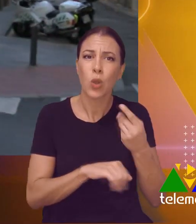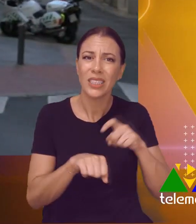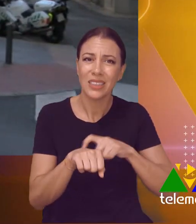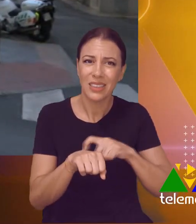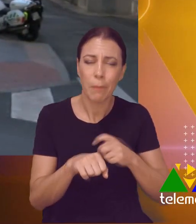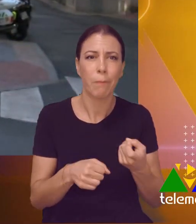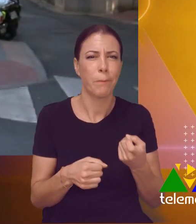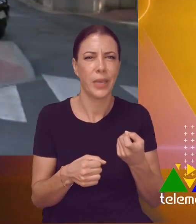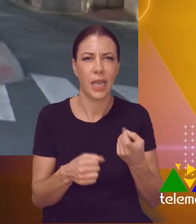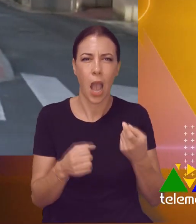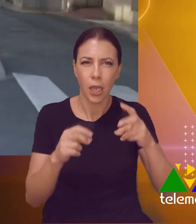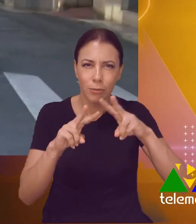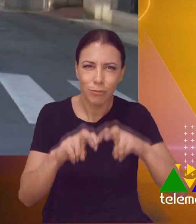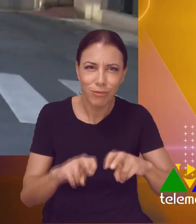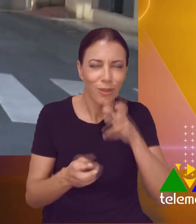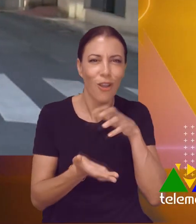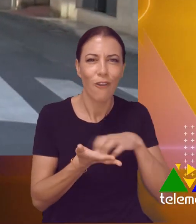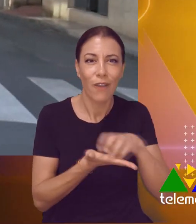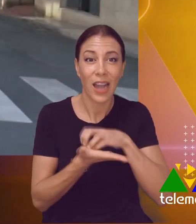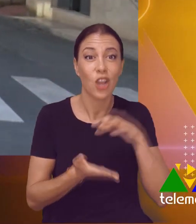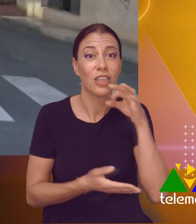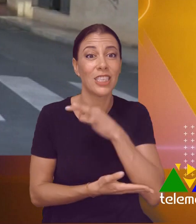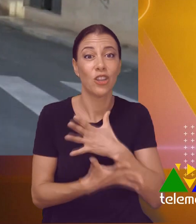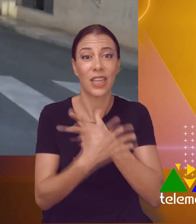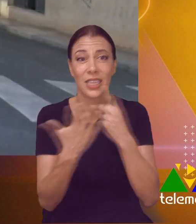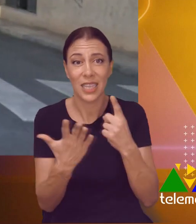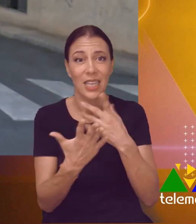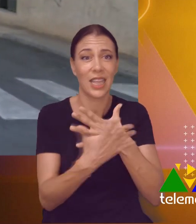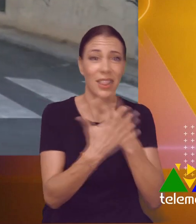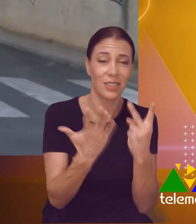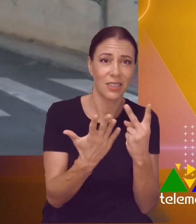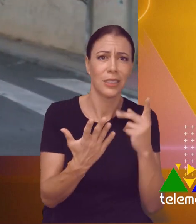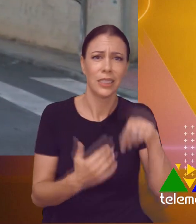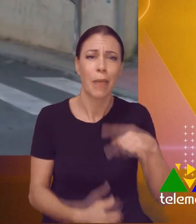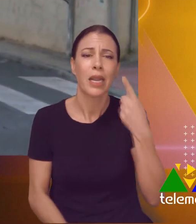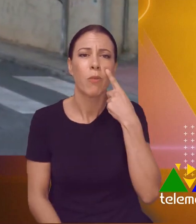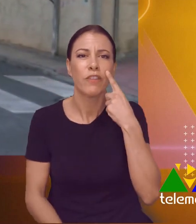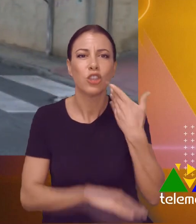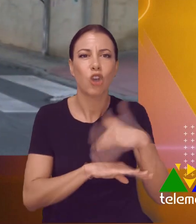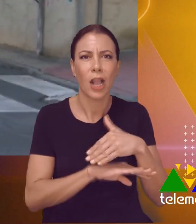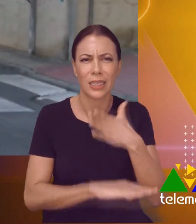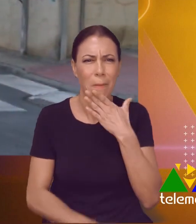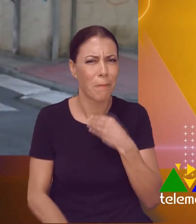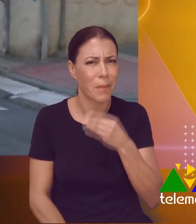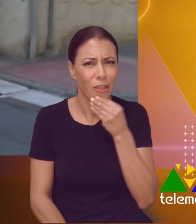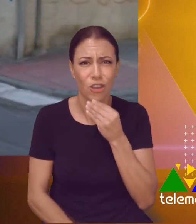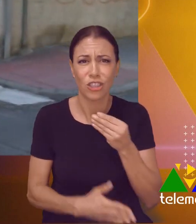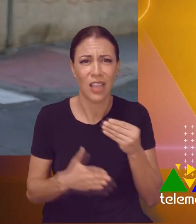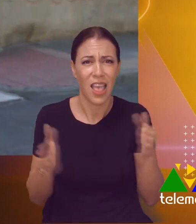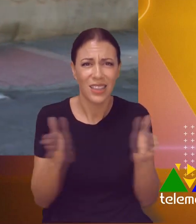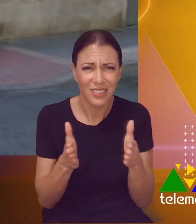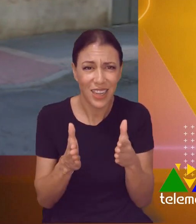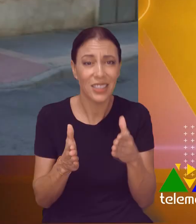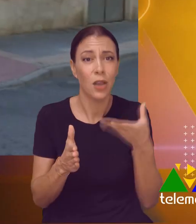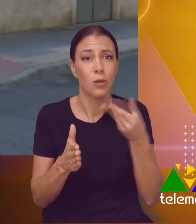barrio del siglo XVI-XVII, hemos visto también calles preciosas, estrechas, muchas calles peatonales